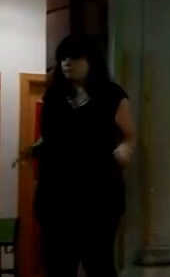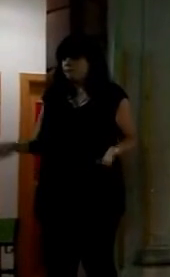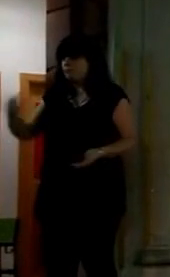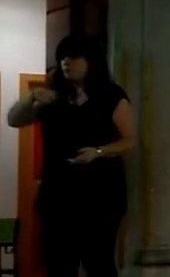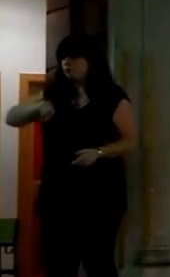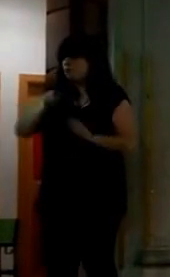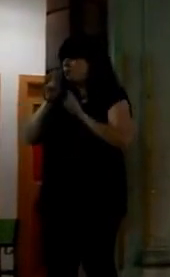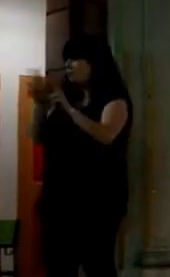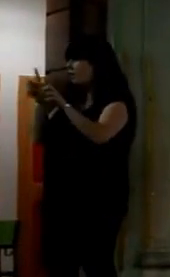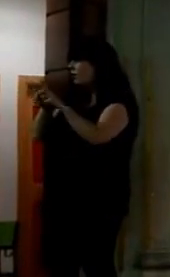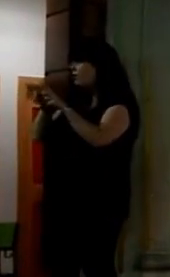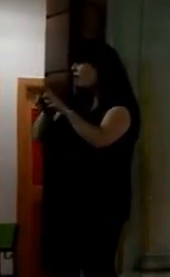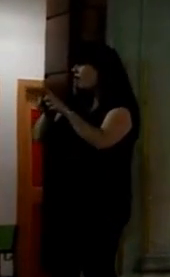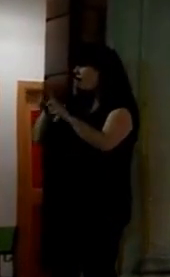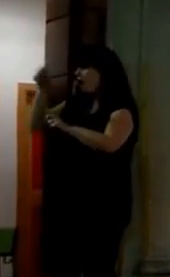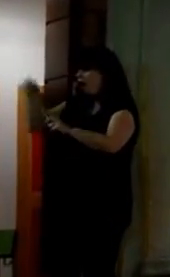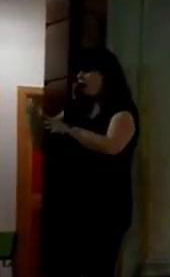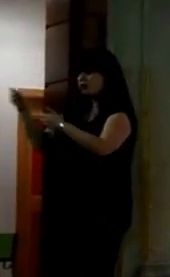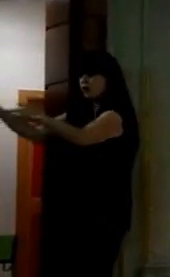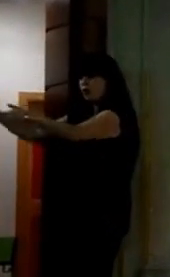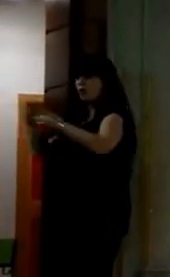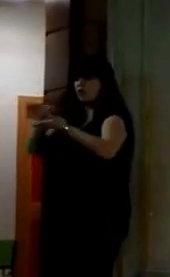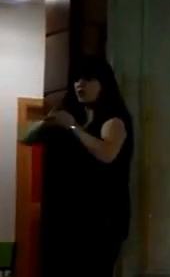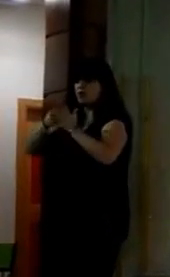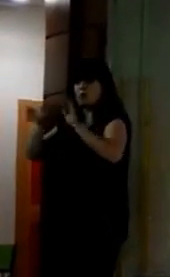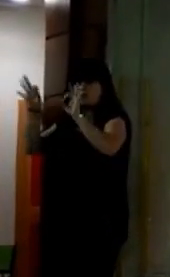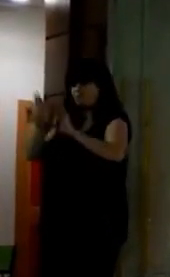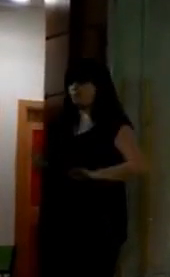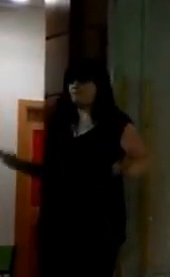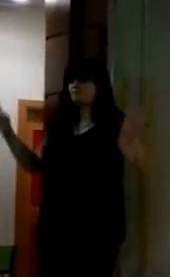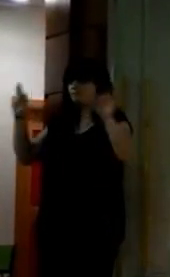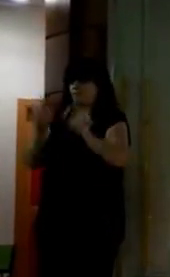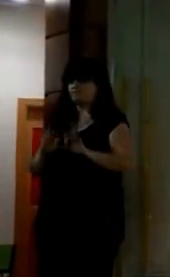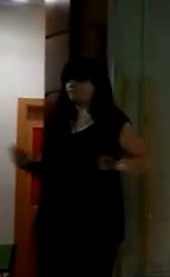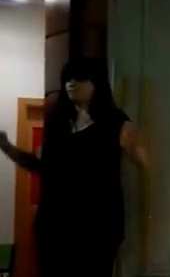non teñen ninguna solución para nós. Que ninguén